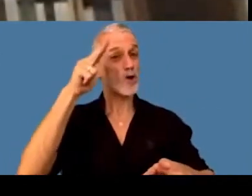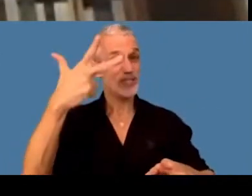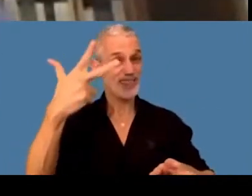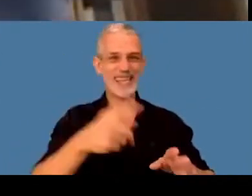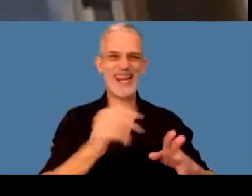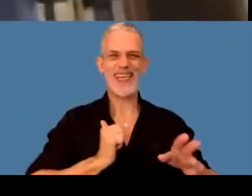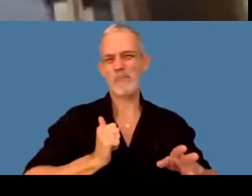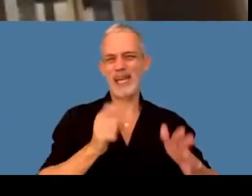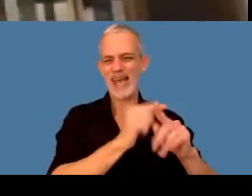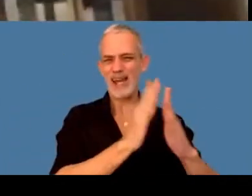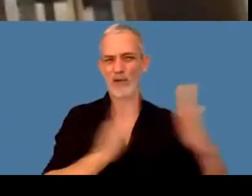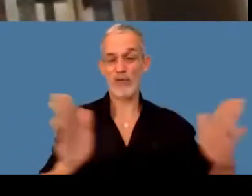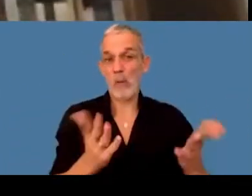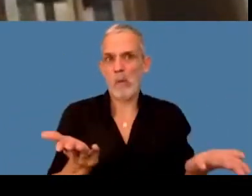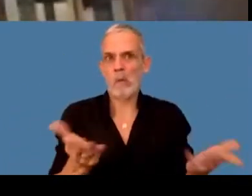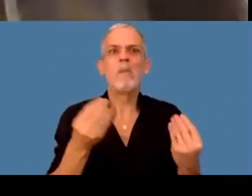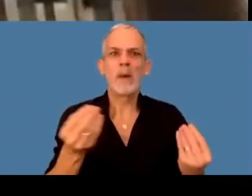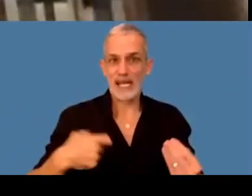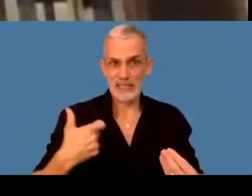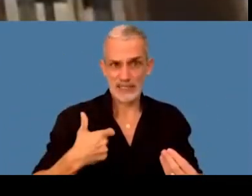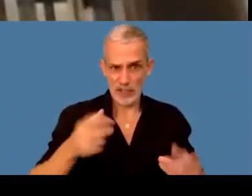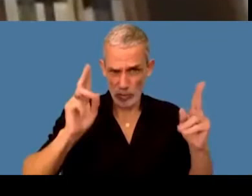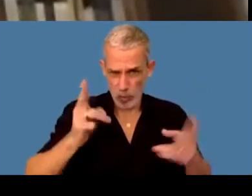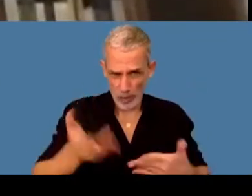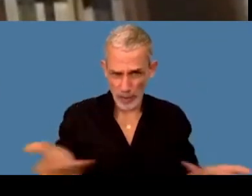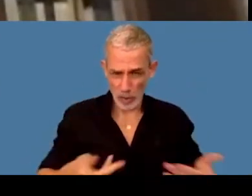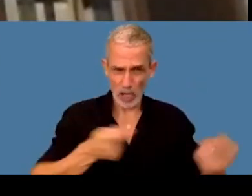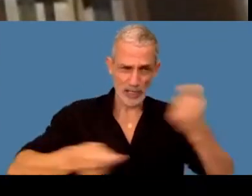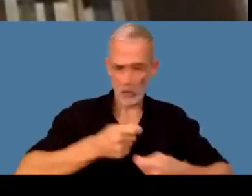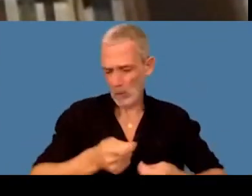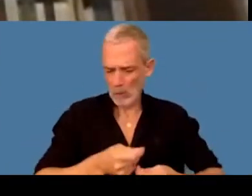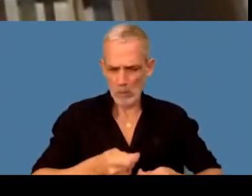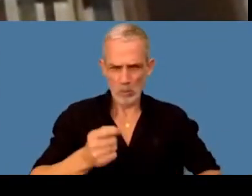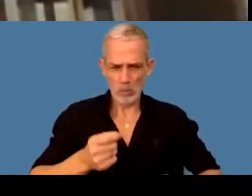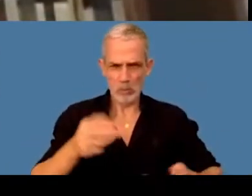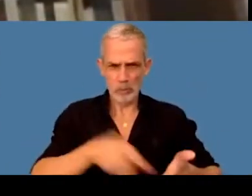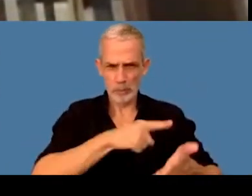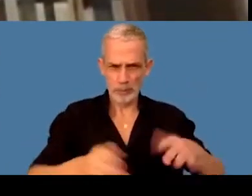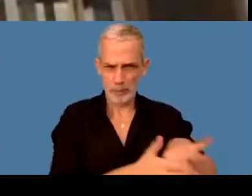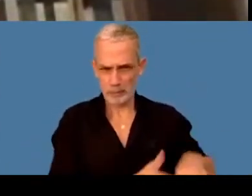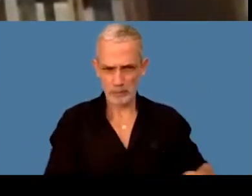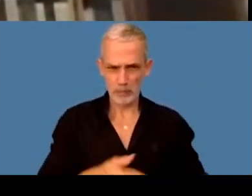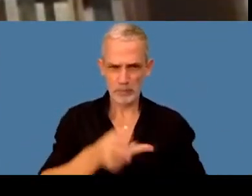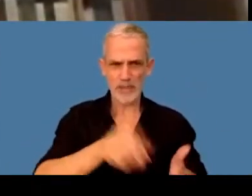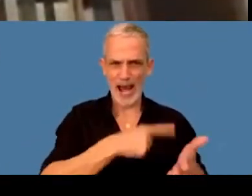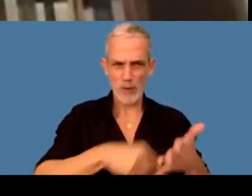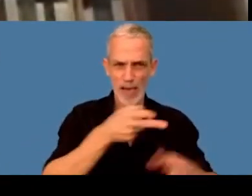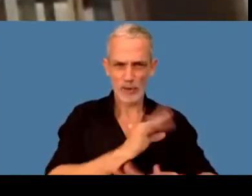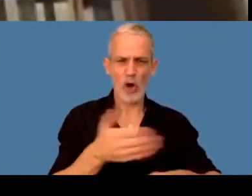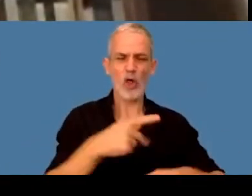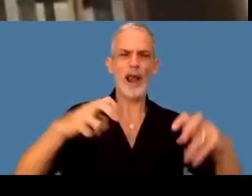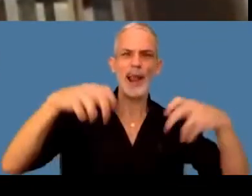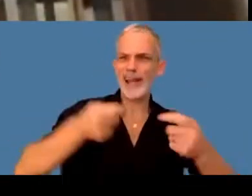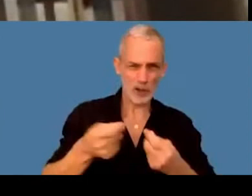la cual la dictadura lo primero que hace es prohíbe la negociación, igual que el resto de los gobiernos de facto, ¿no? Entonces, prohíbe la